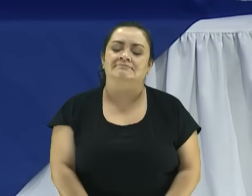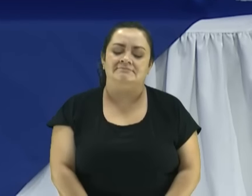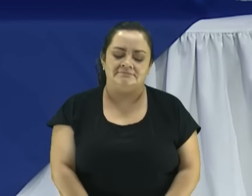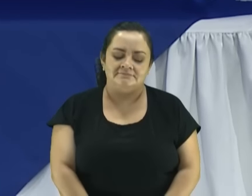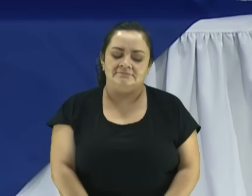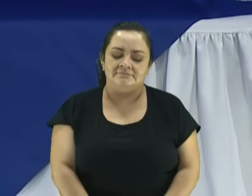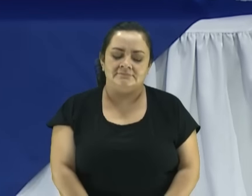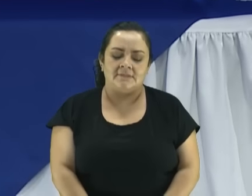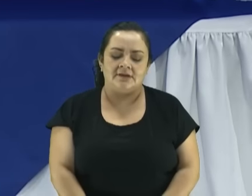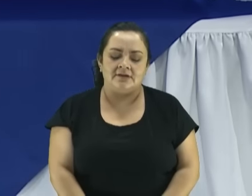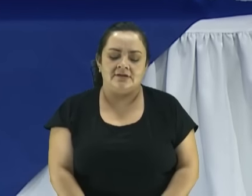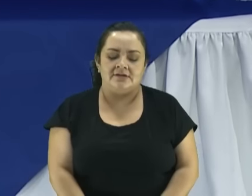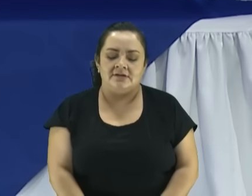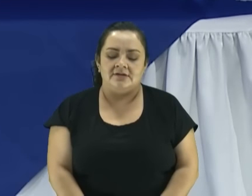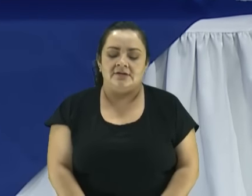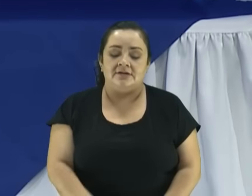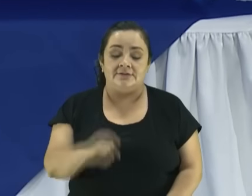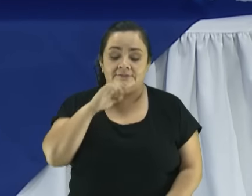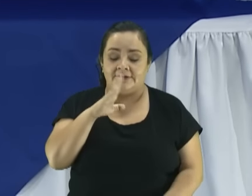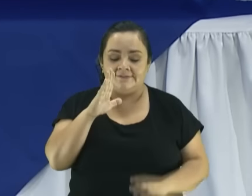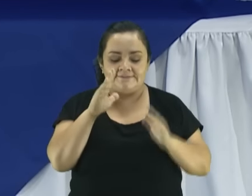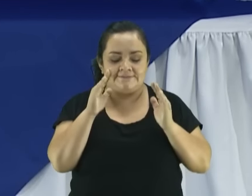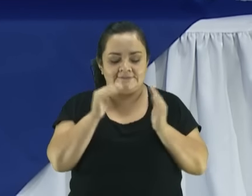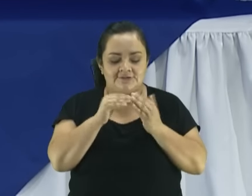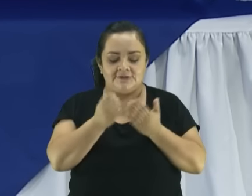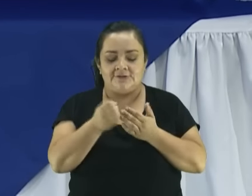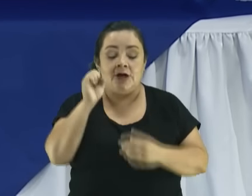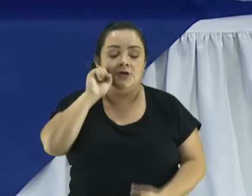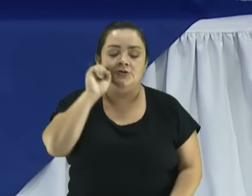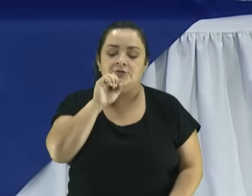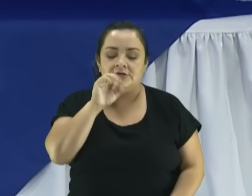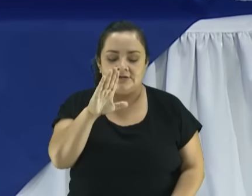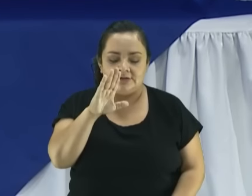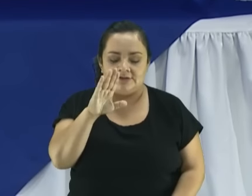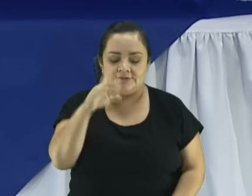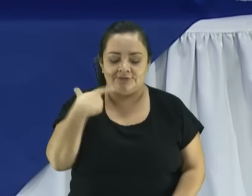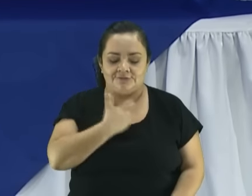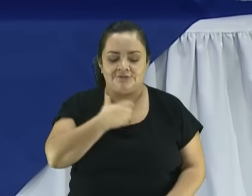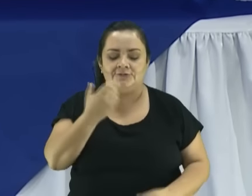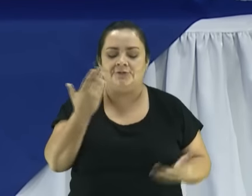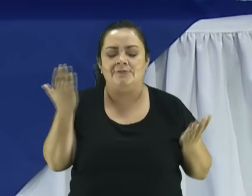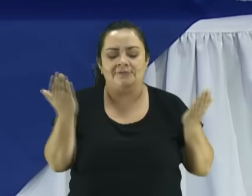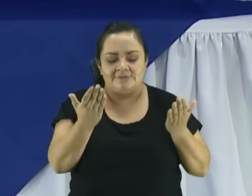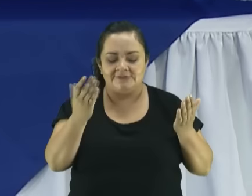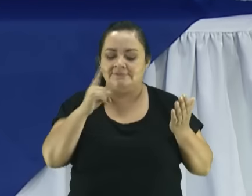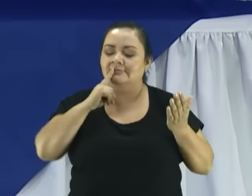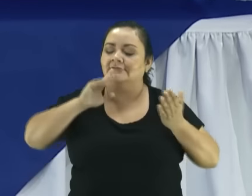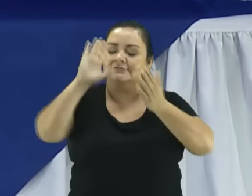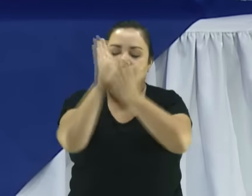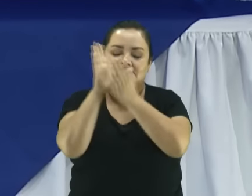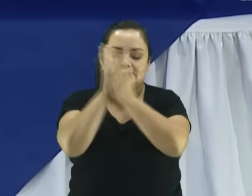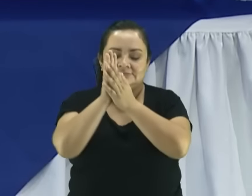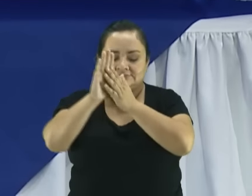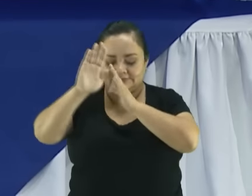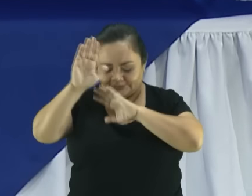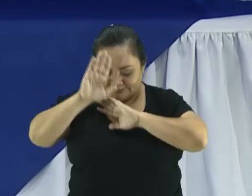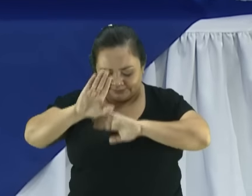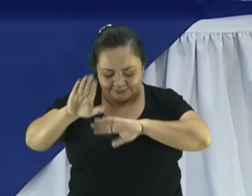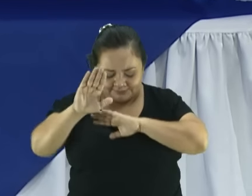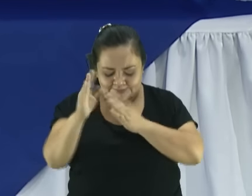como lo dijo Martín Lutero Y eso lo podemos hacer A través de la alabanza de la adoración de la lectura